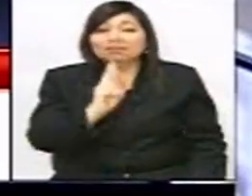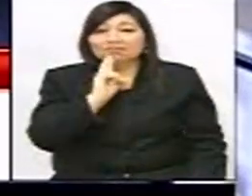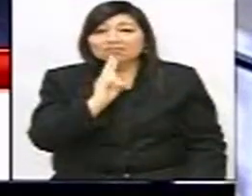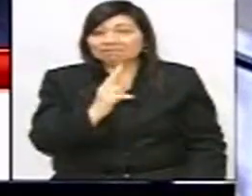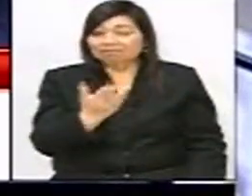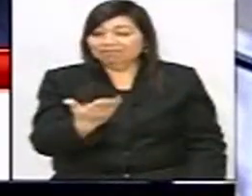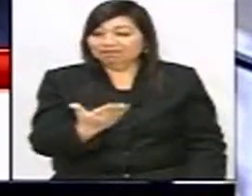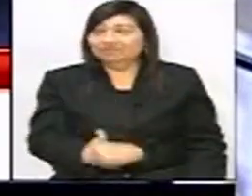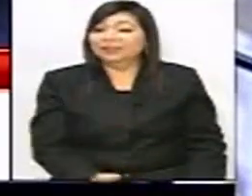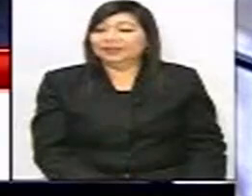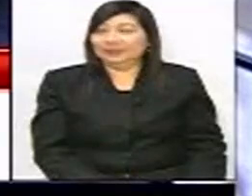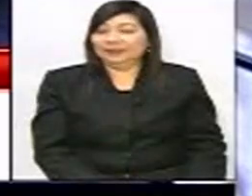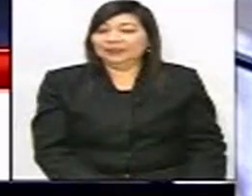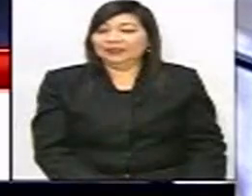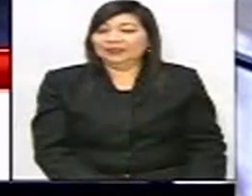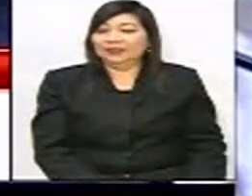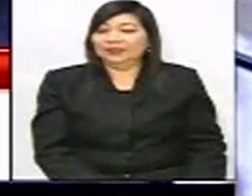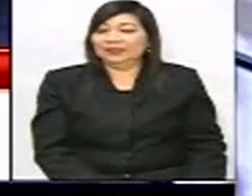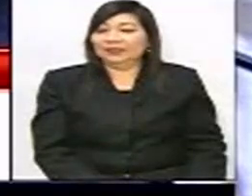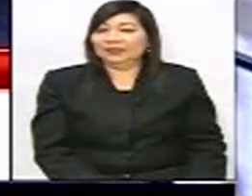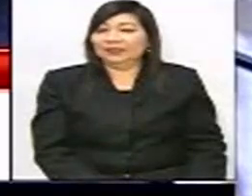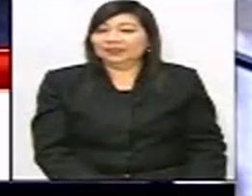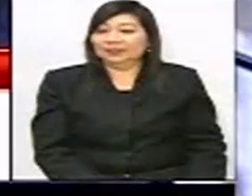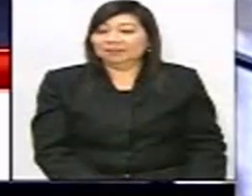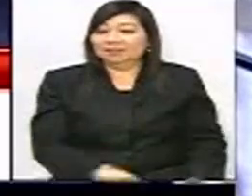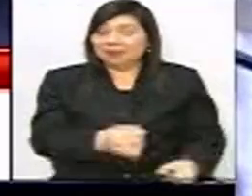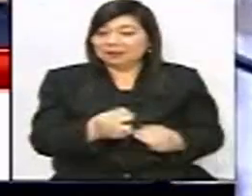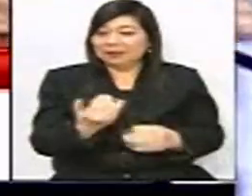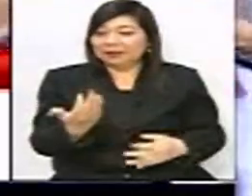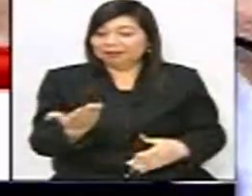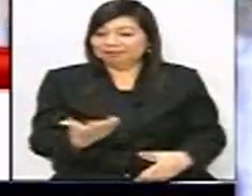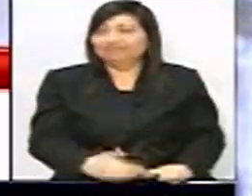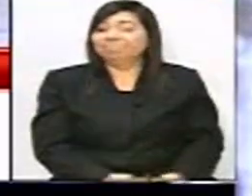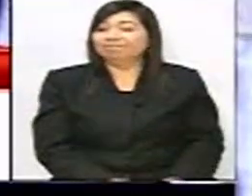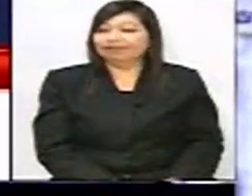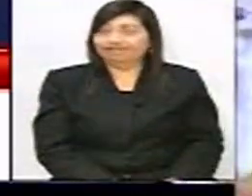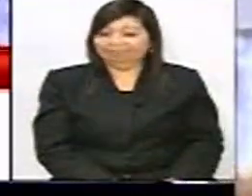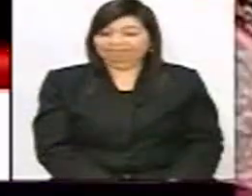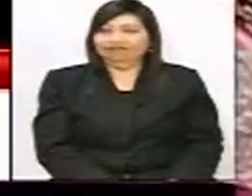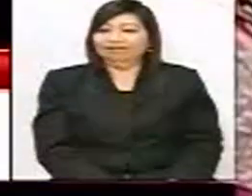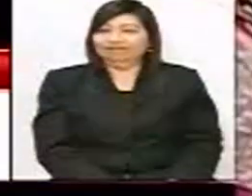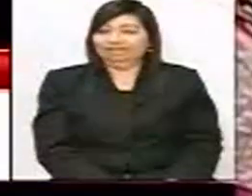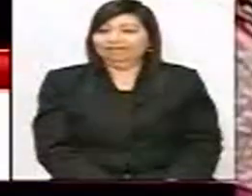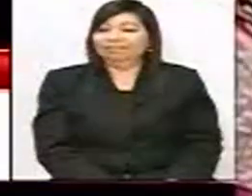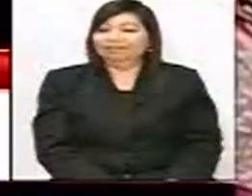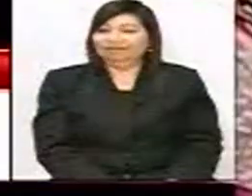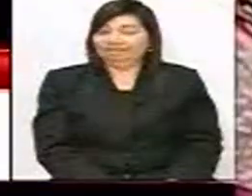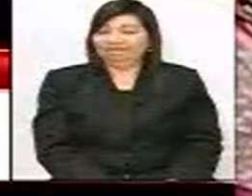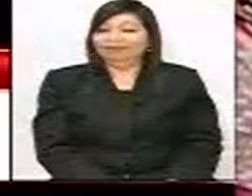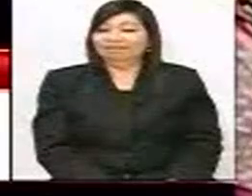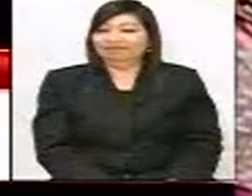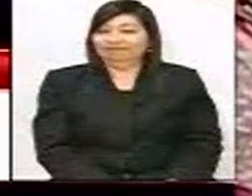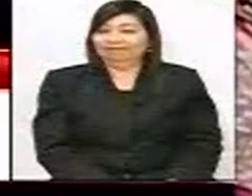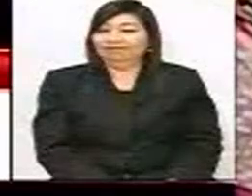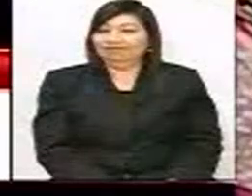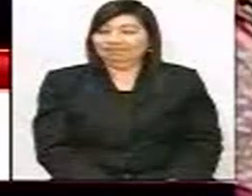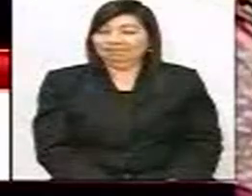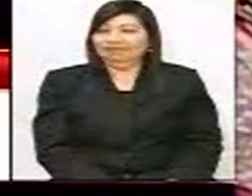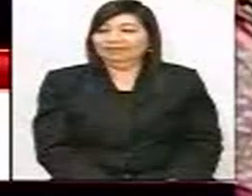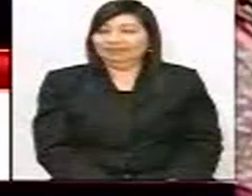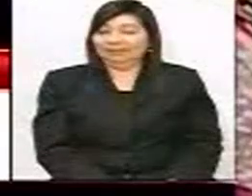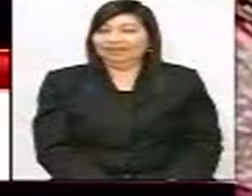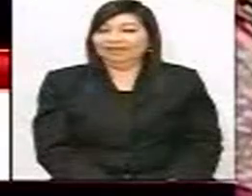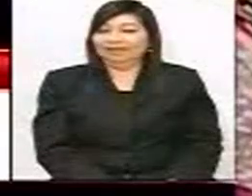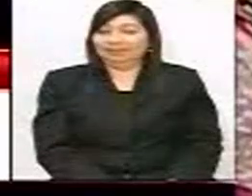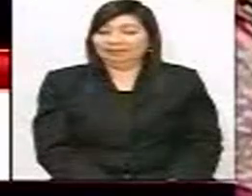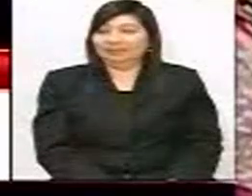también el doctor Jaime. Tiene una sola palabra. Con su venia, perdón, señor presidente.